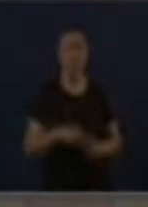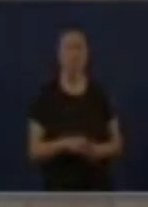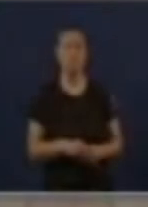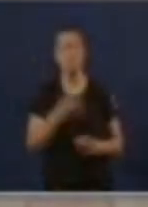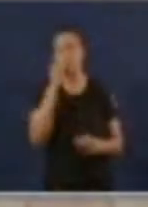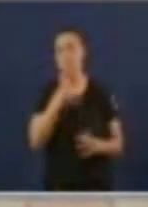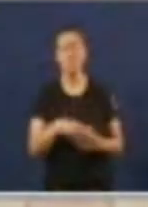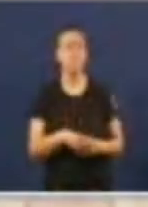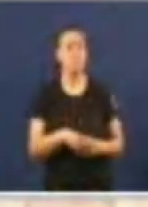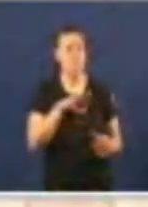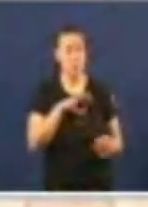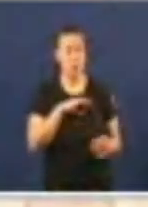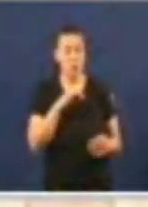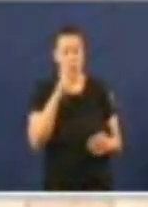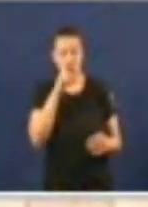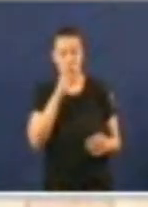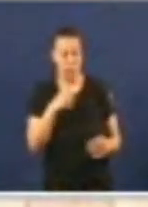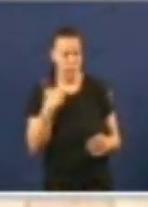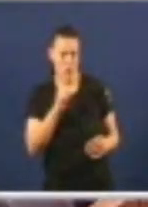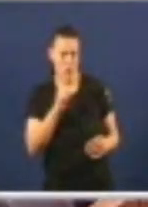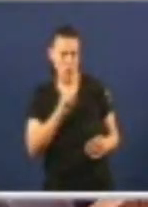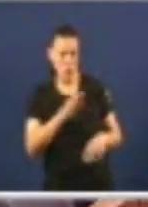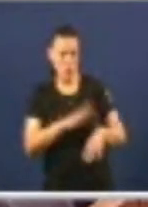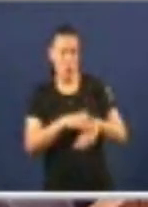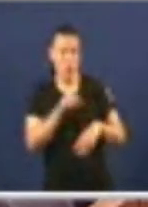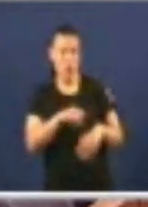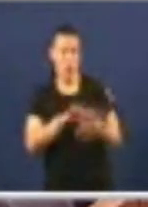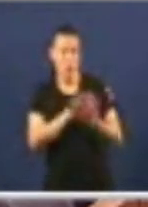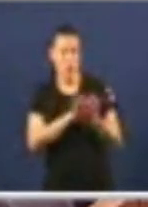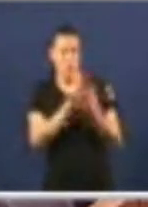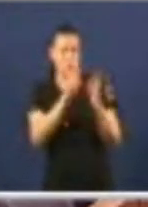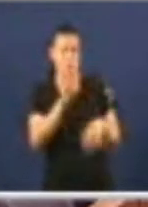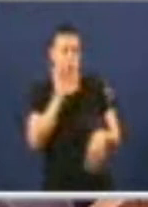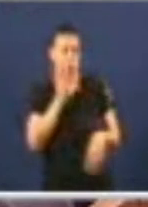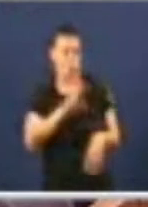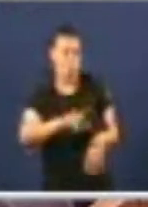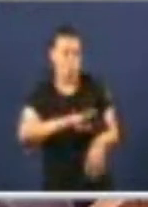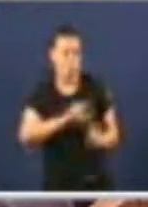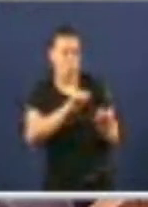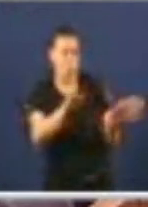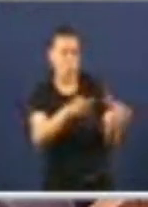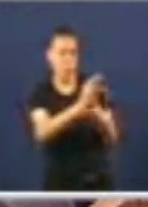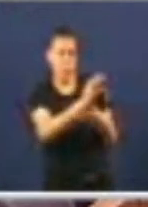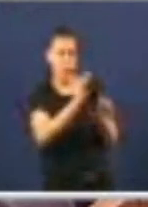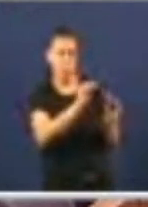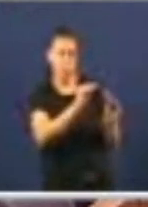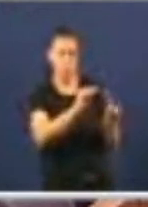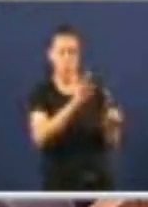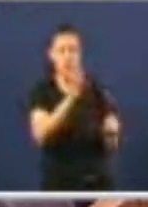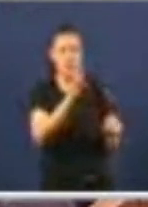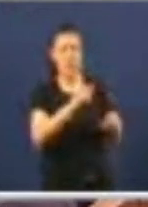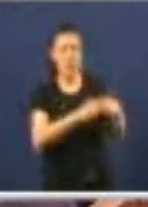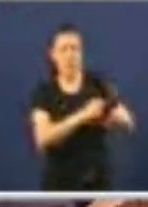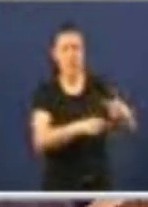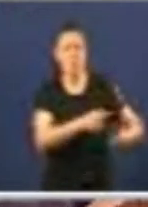Ben, señor Feijóo, non se enfade porque falemos da corrupción que hai no seu partido e cales son as derivadas que esta